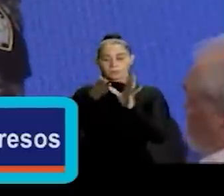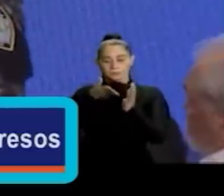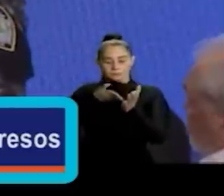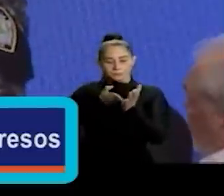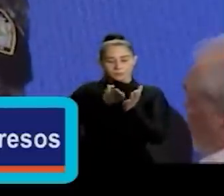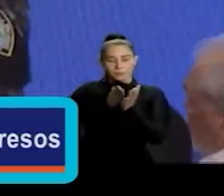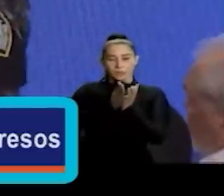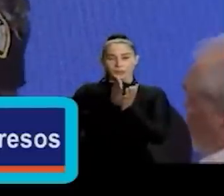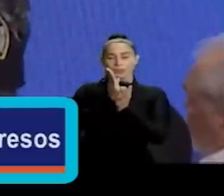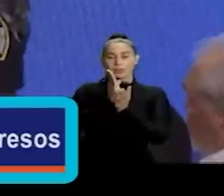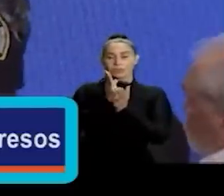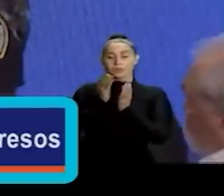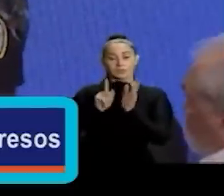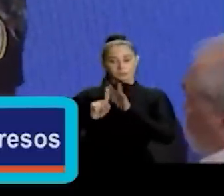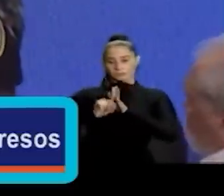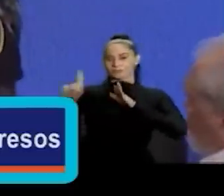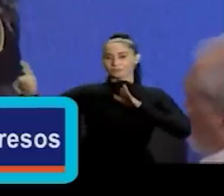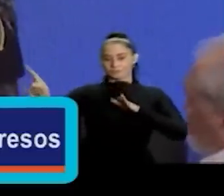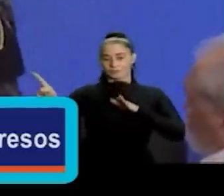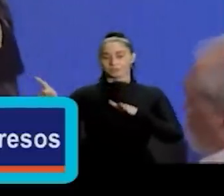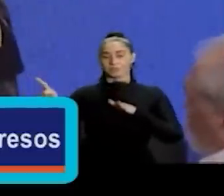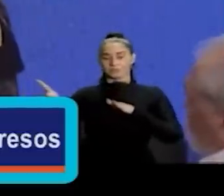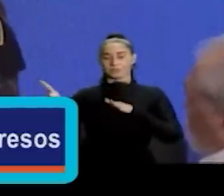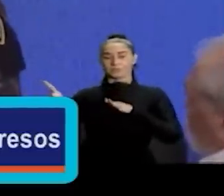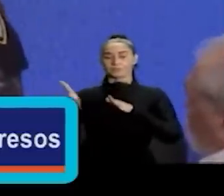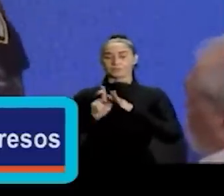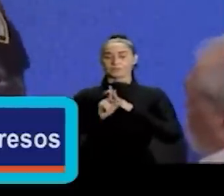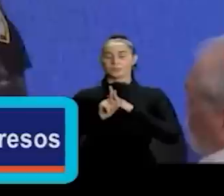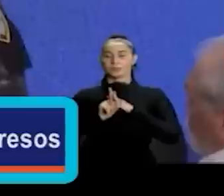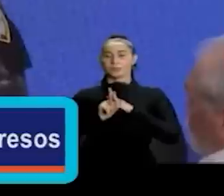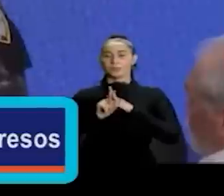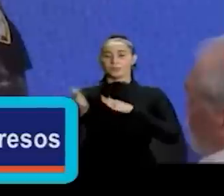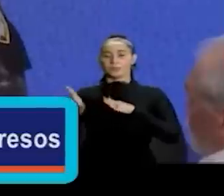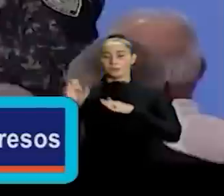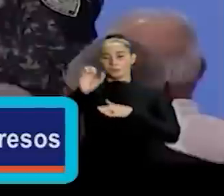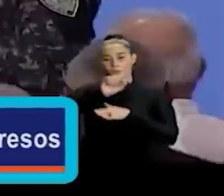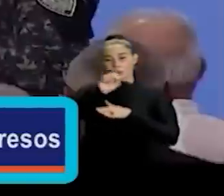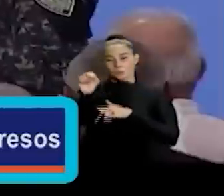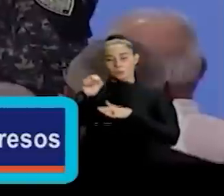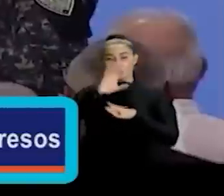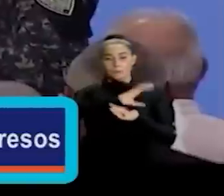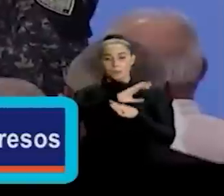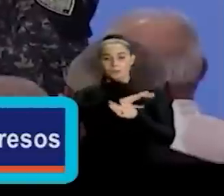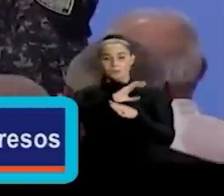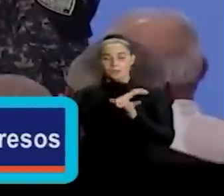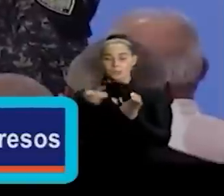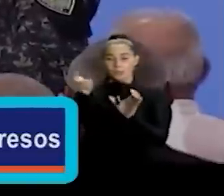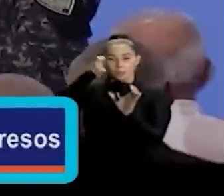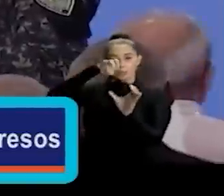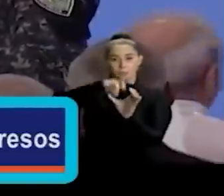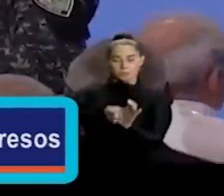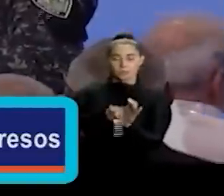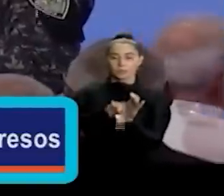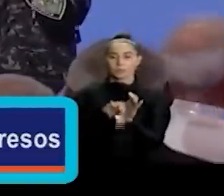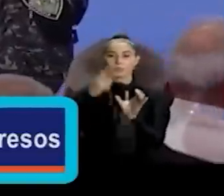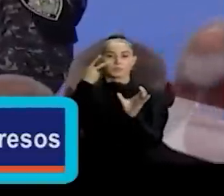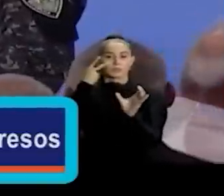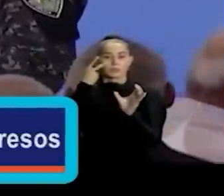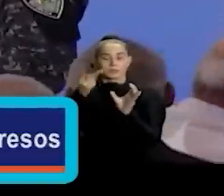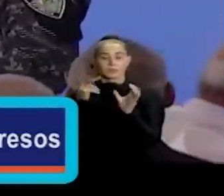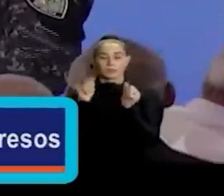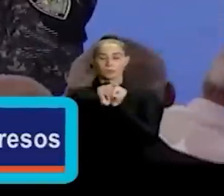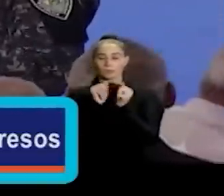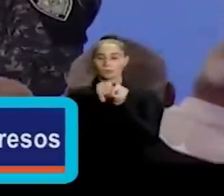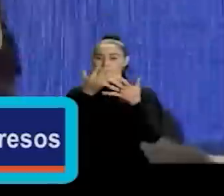entrada, en la salida, cuando el policía que va de bola se ve con